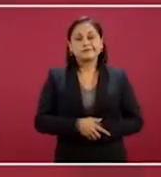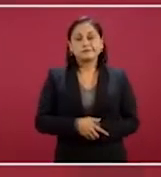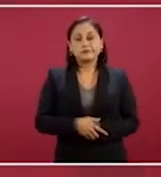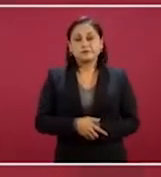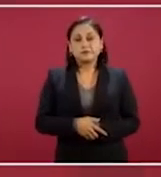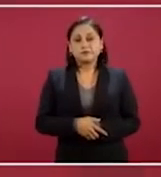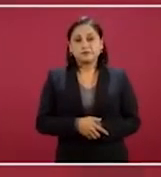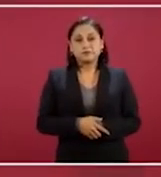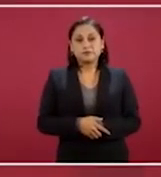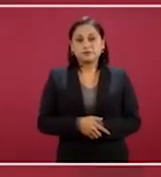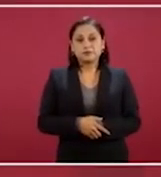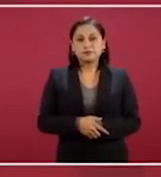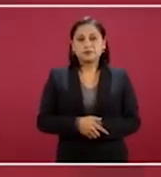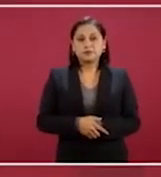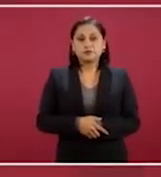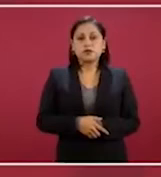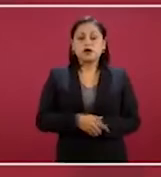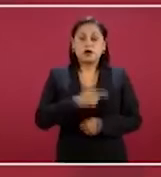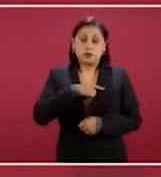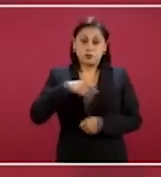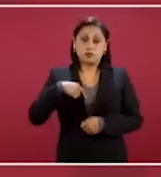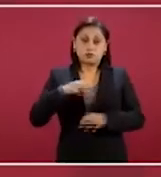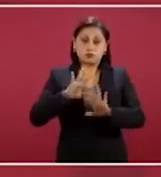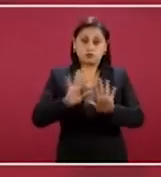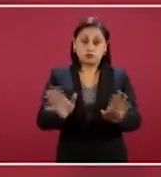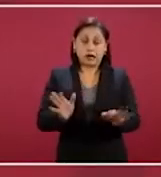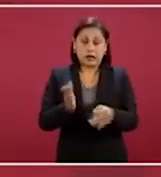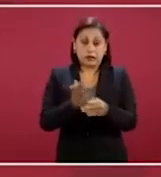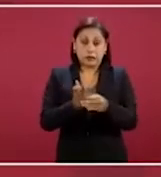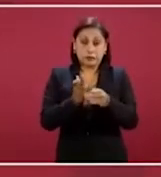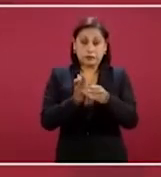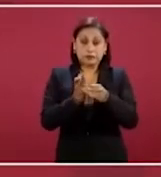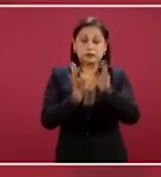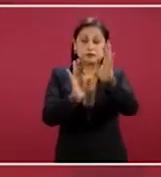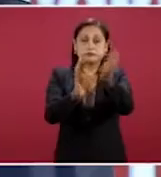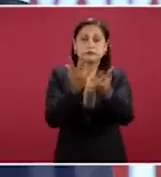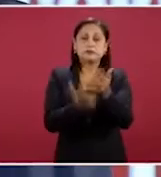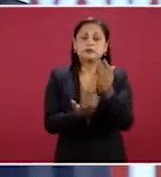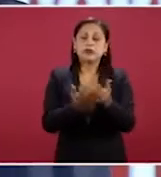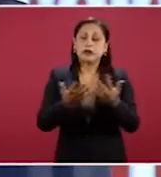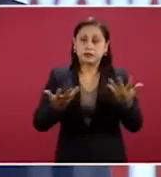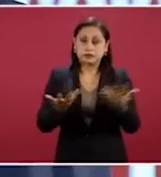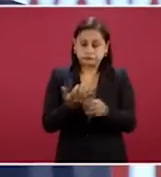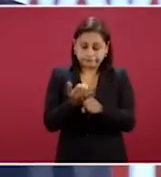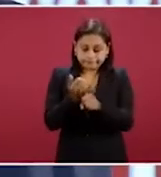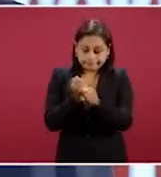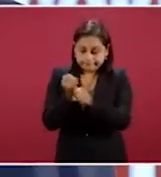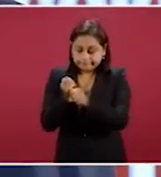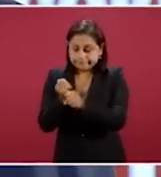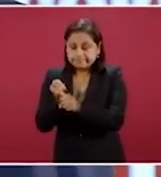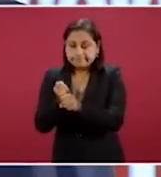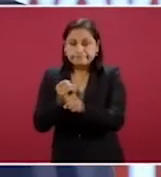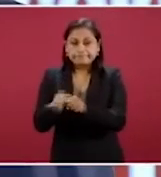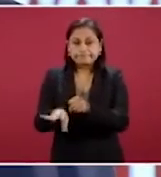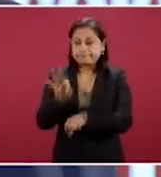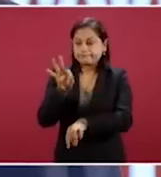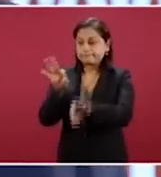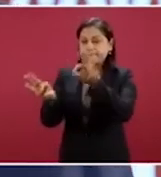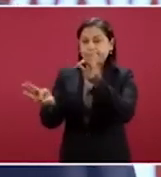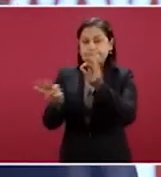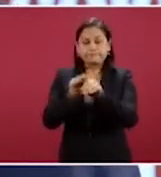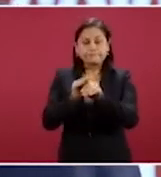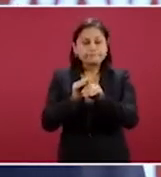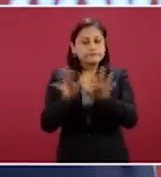y estamos actuando para y esclarecer los hechos para